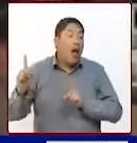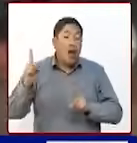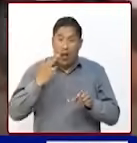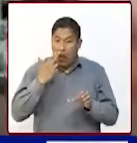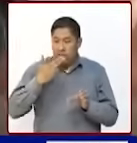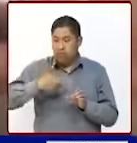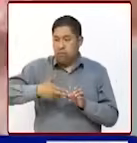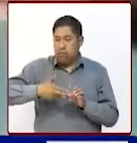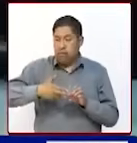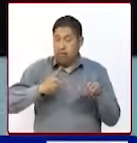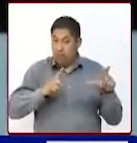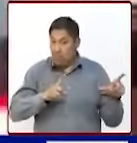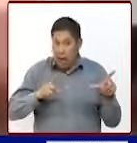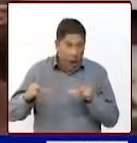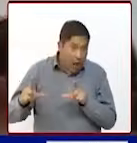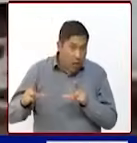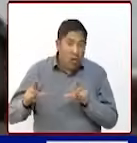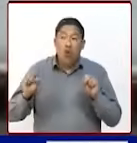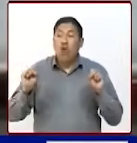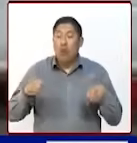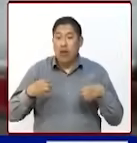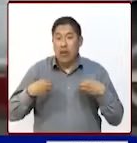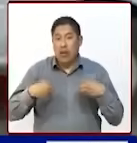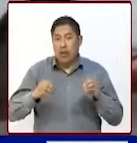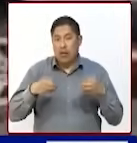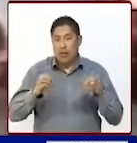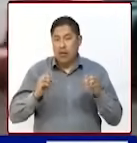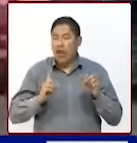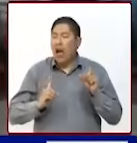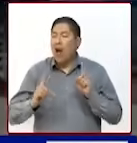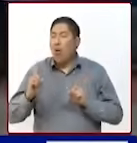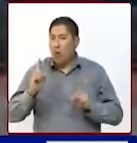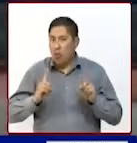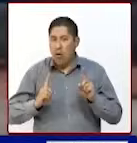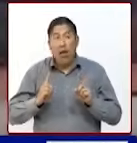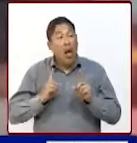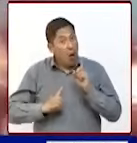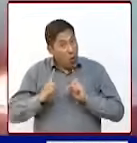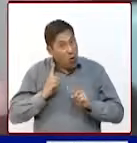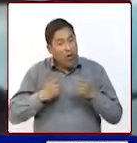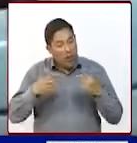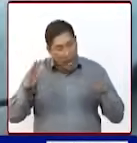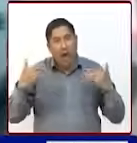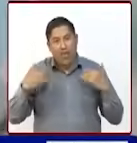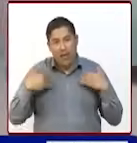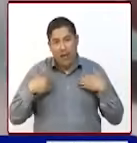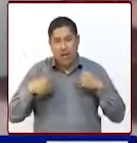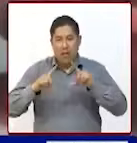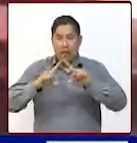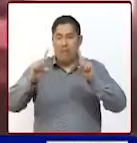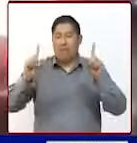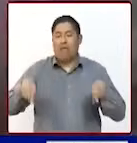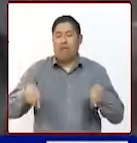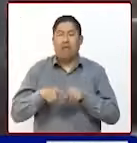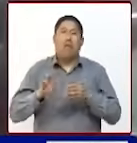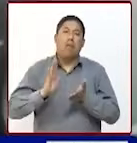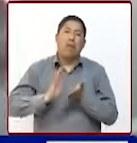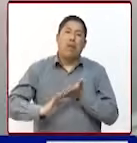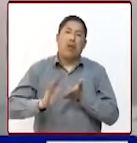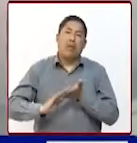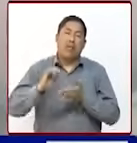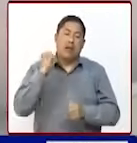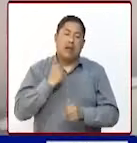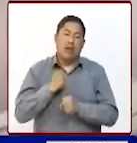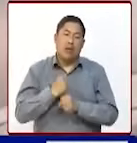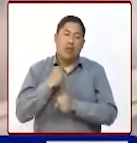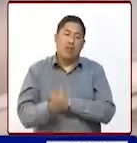autorización correspondiente para que puedan vender, abastecer de combustible a los vehículos que tengan la autorización de circulación y también trabajen durante